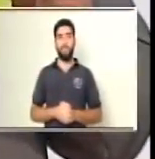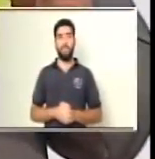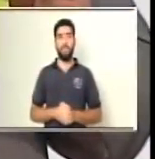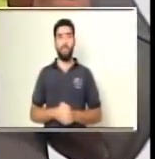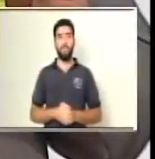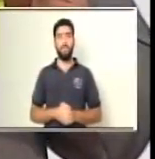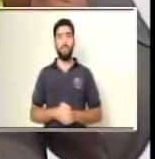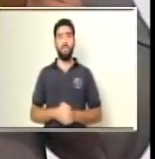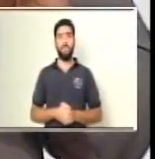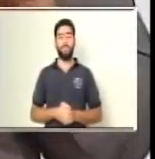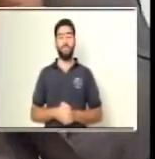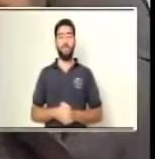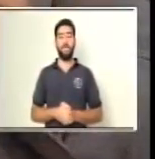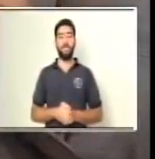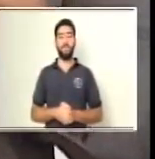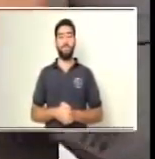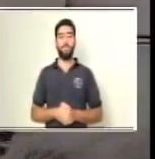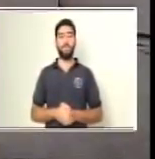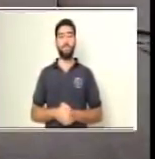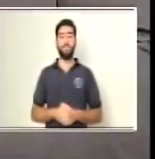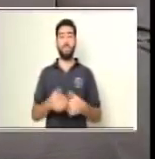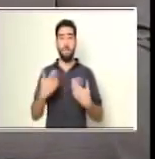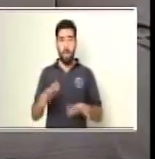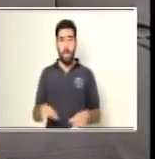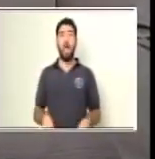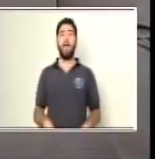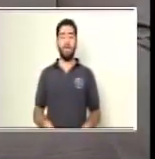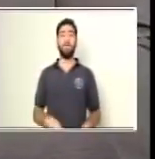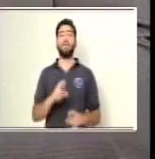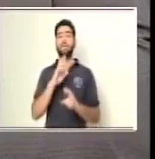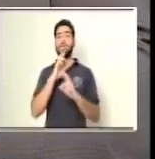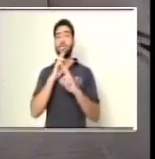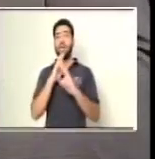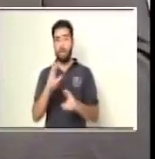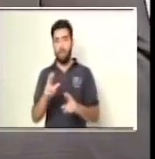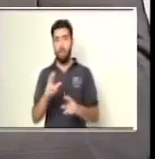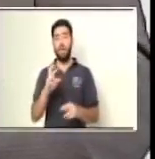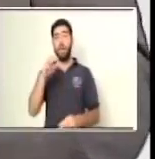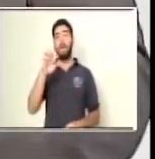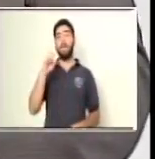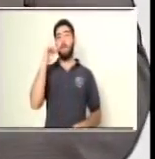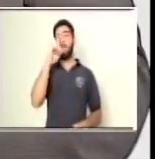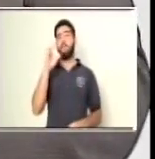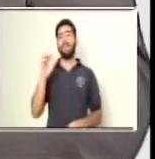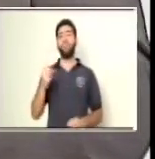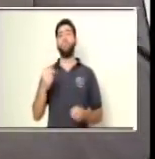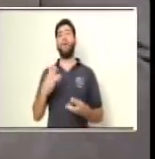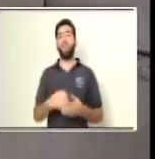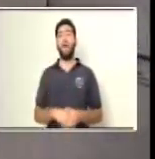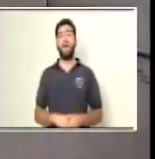segundo cuadrado de valor de la gravedad y vamos a encontrar el peso, que sería de